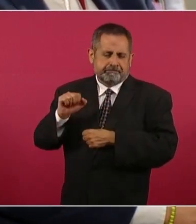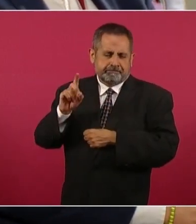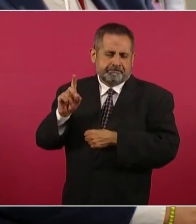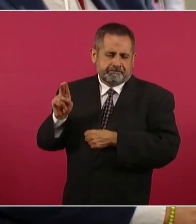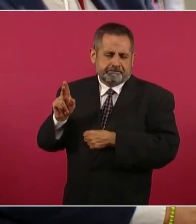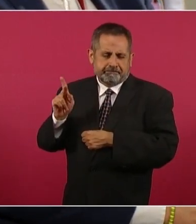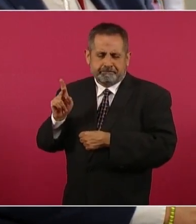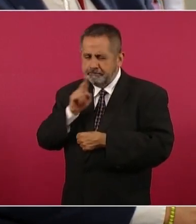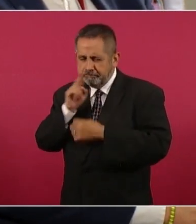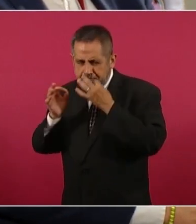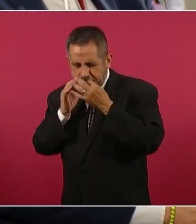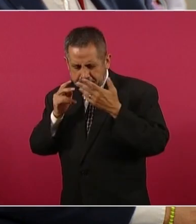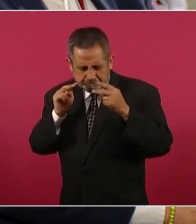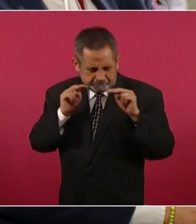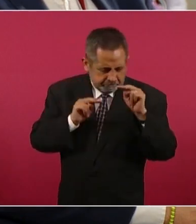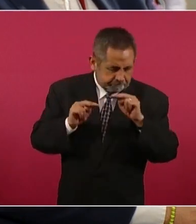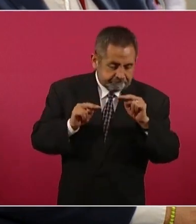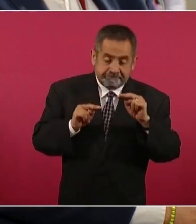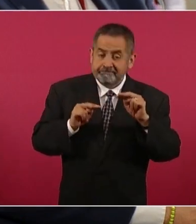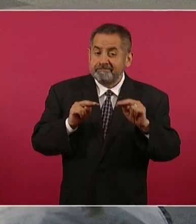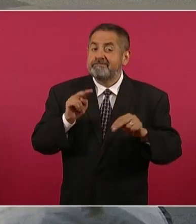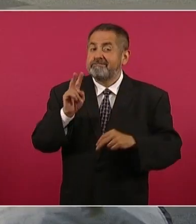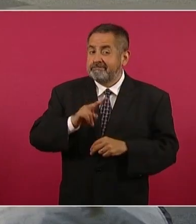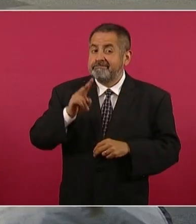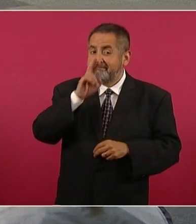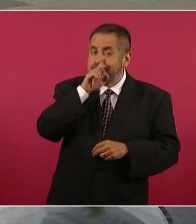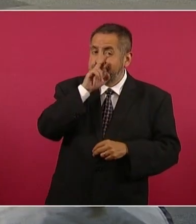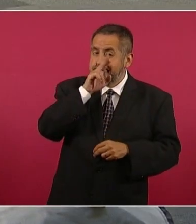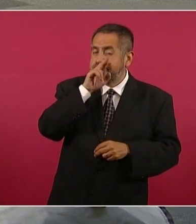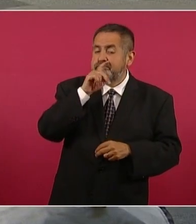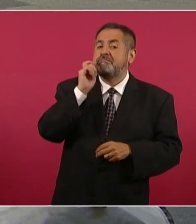en Econósfera, que lo más preocupante sería